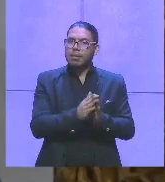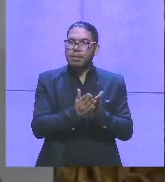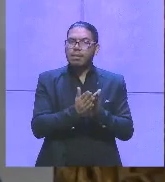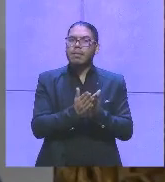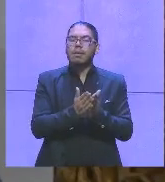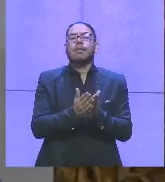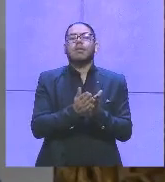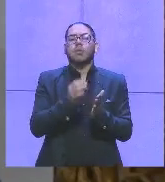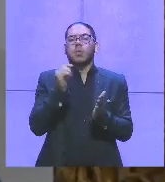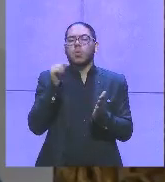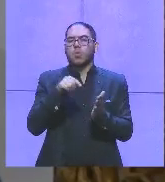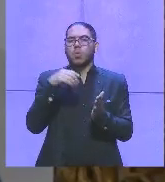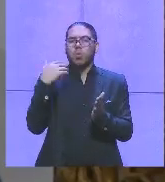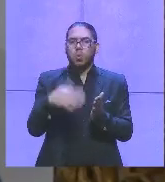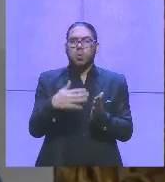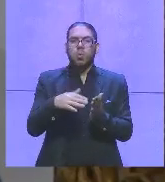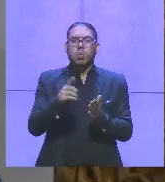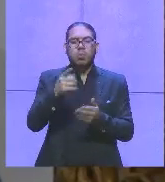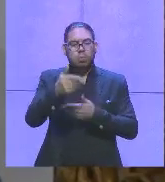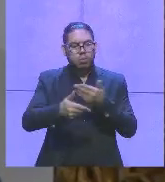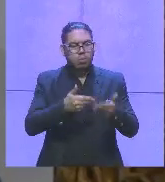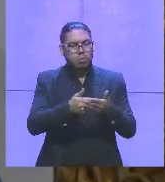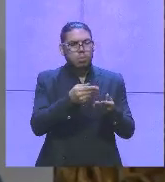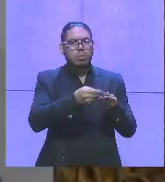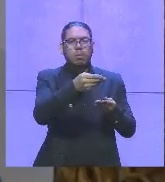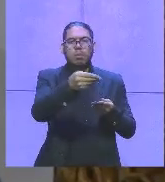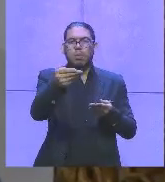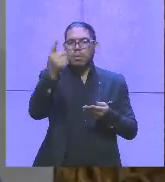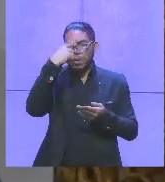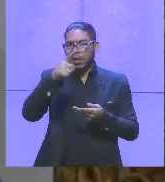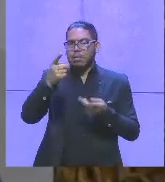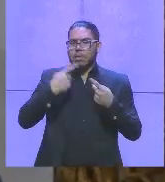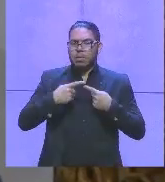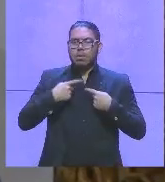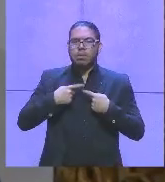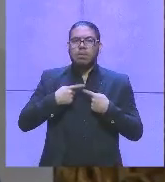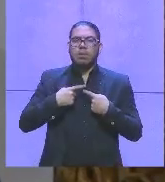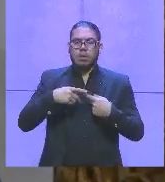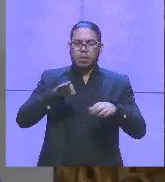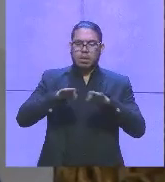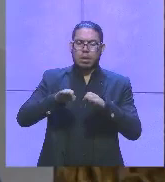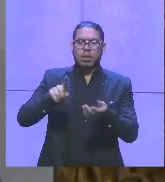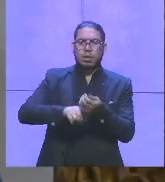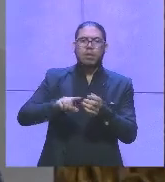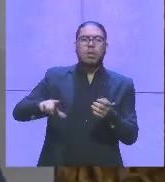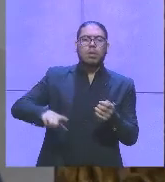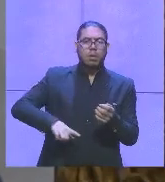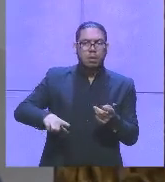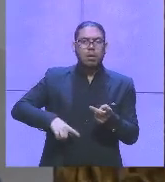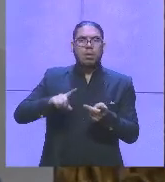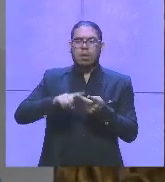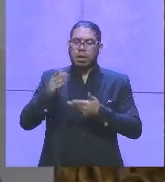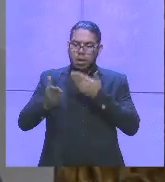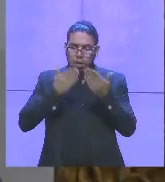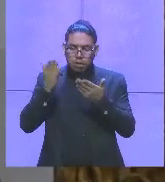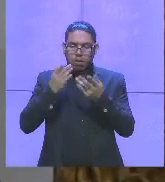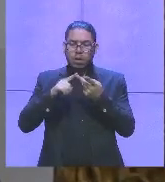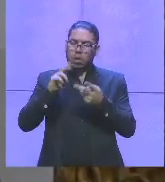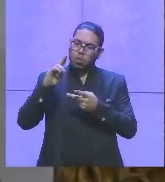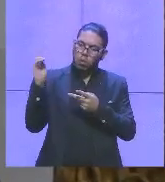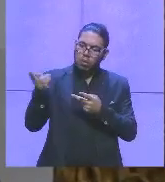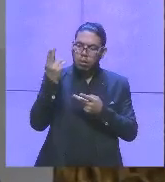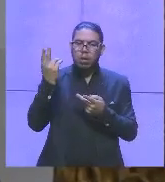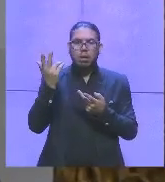se encuentre a servidoras y servidores públicos, a estudiosas y analistas, a estudiantes